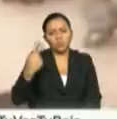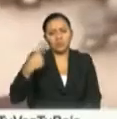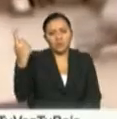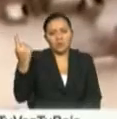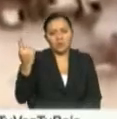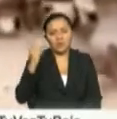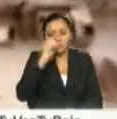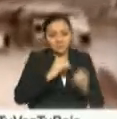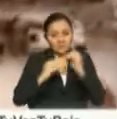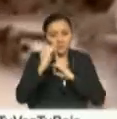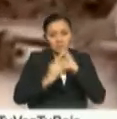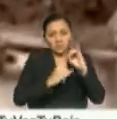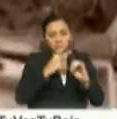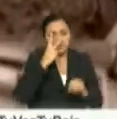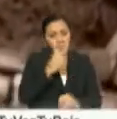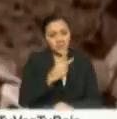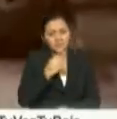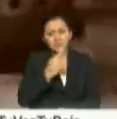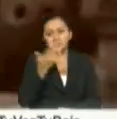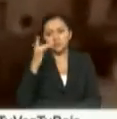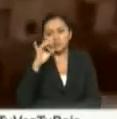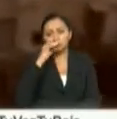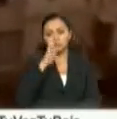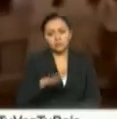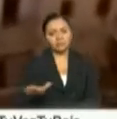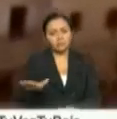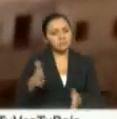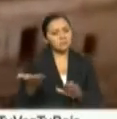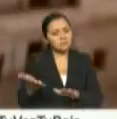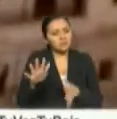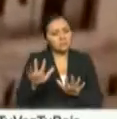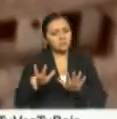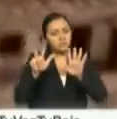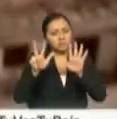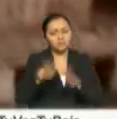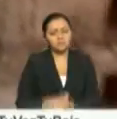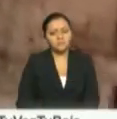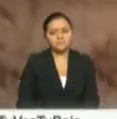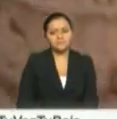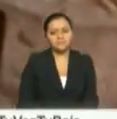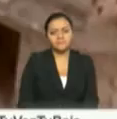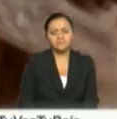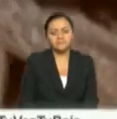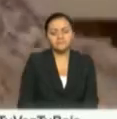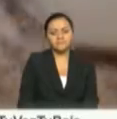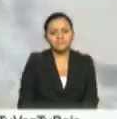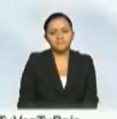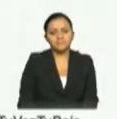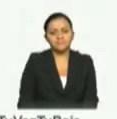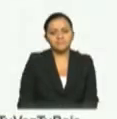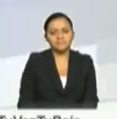Según el Observatorio Sirio para los Derechos Humanos, entre los fallecidos hay al menos 18 menores de edad.